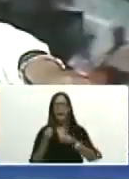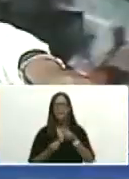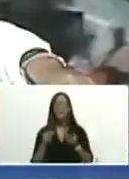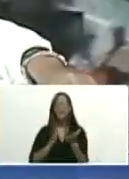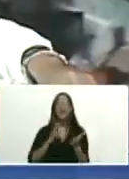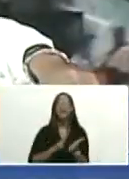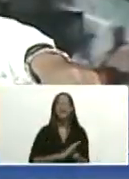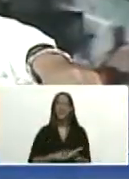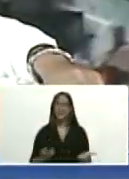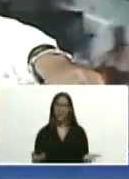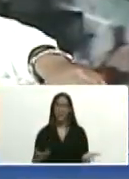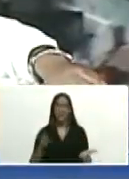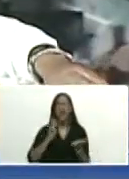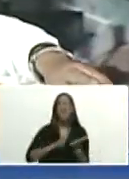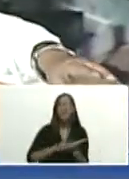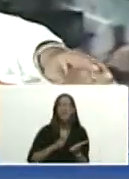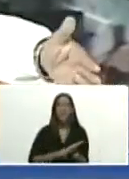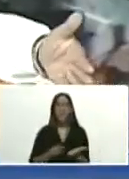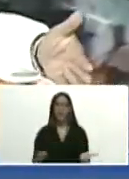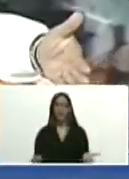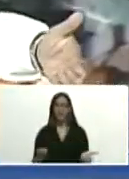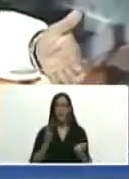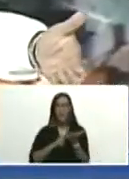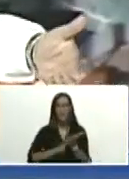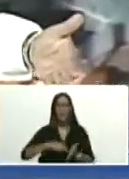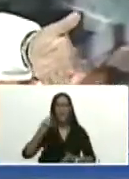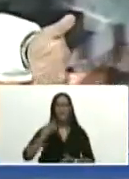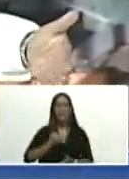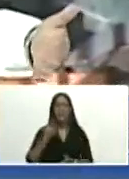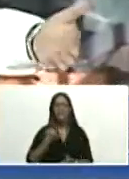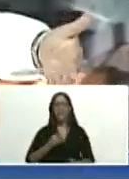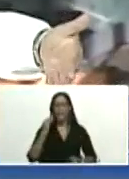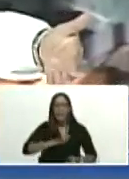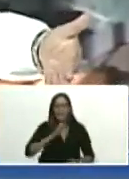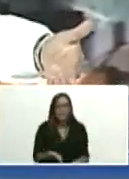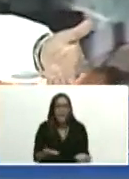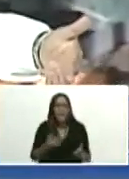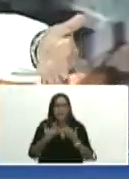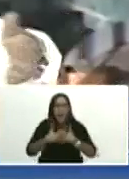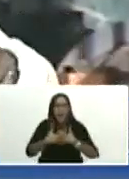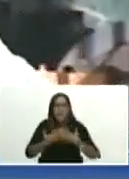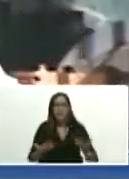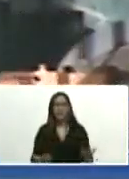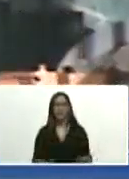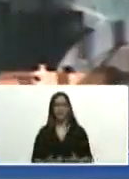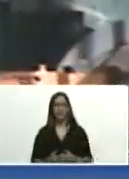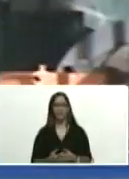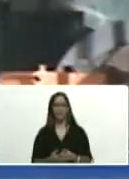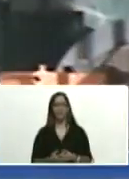realidad La verdad la verdad verdadera que es la que está en la fábrica